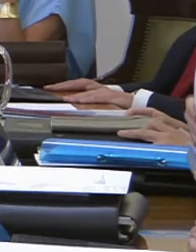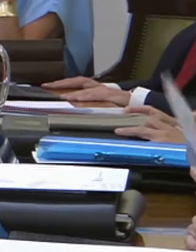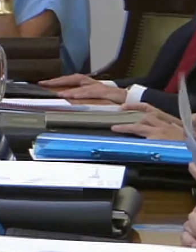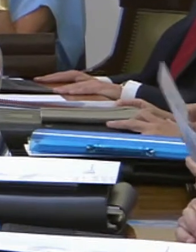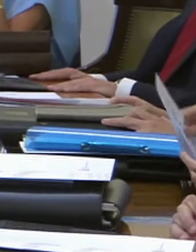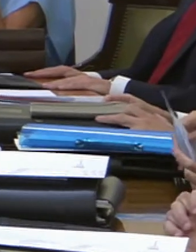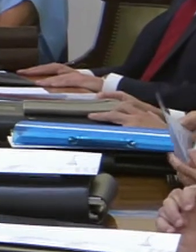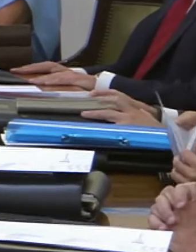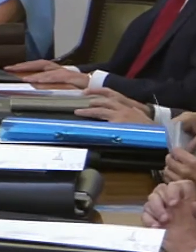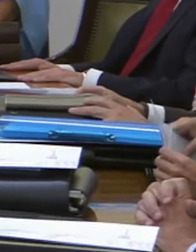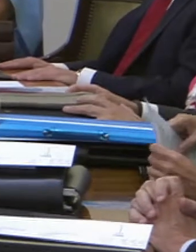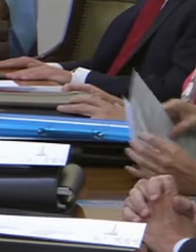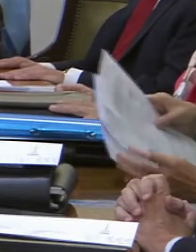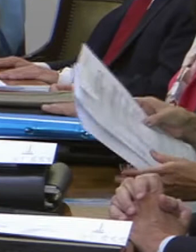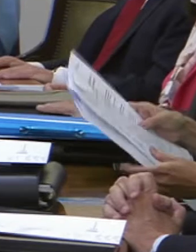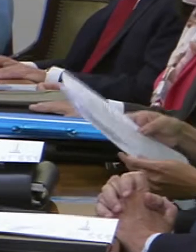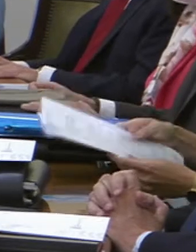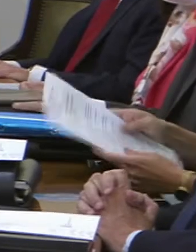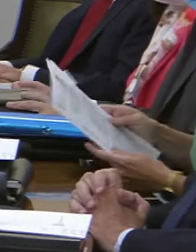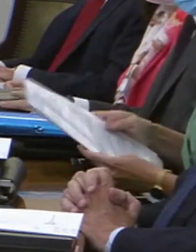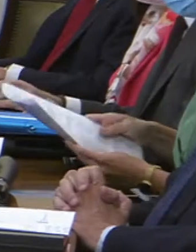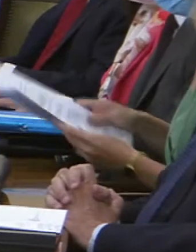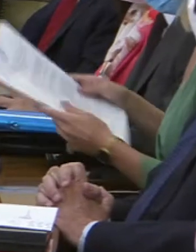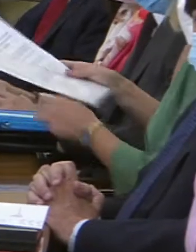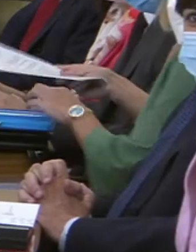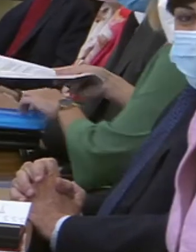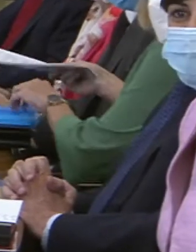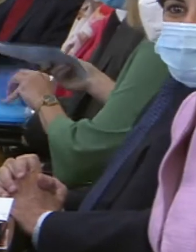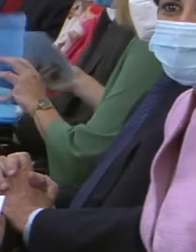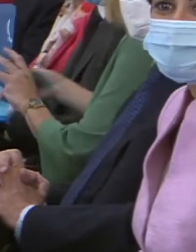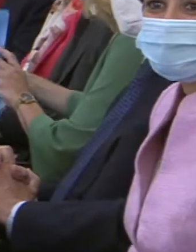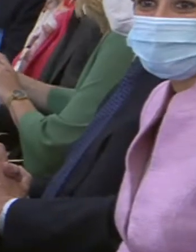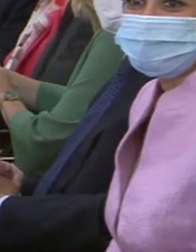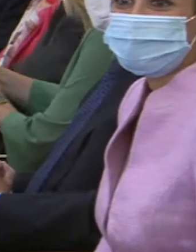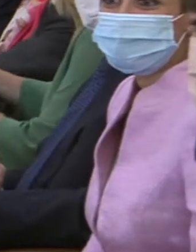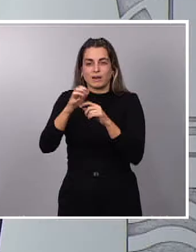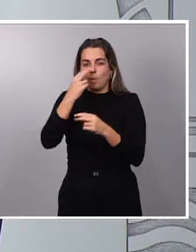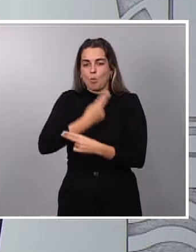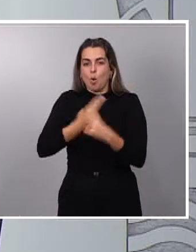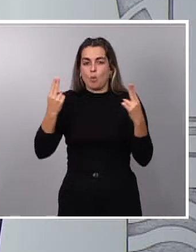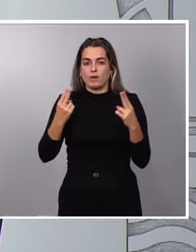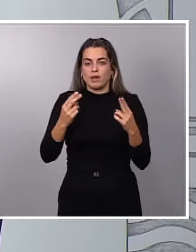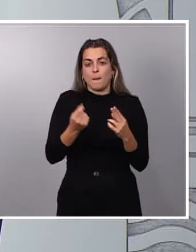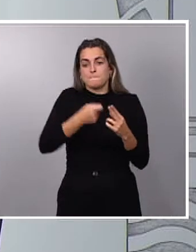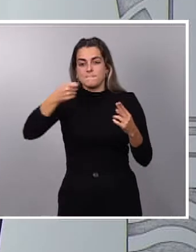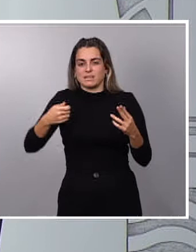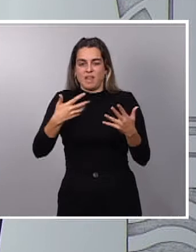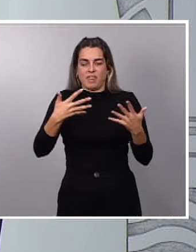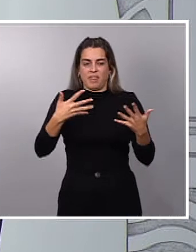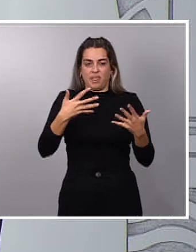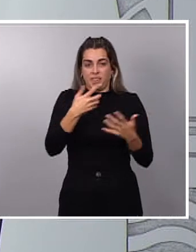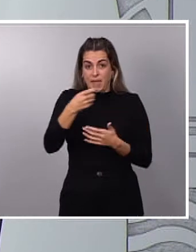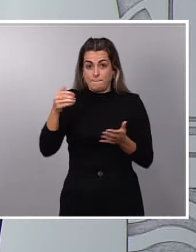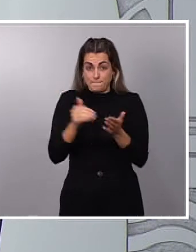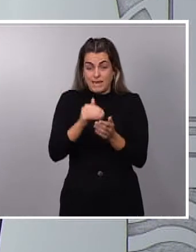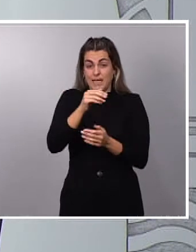con el que pretendemos incrementar el menguado parque público en 100.000 viviendas y de las que ya tenemos más de 10